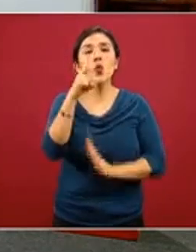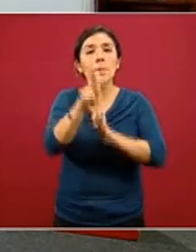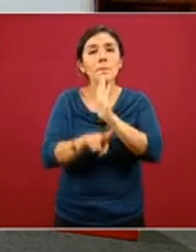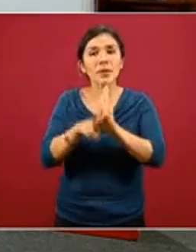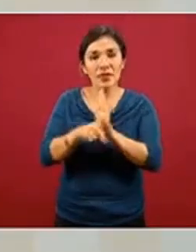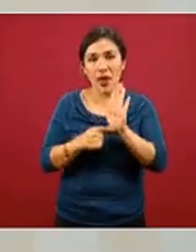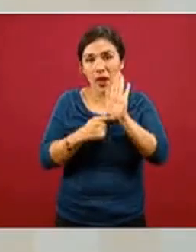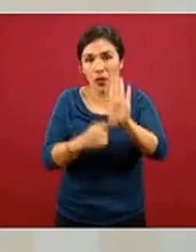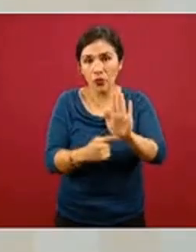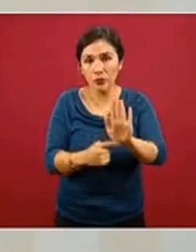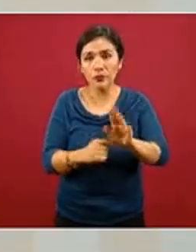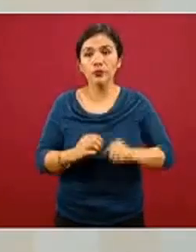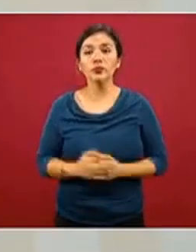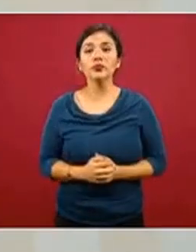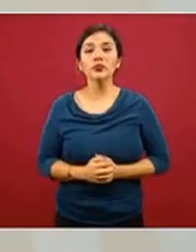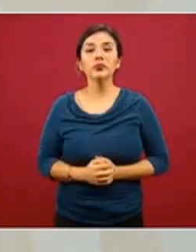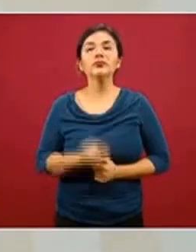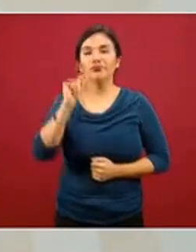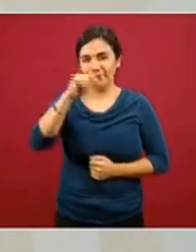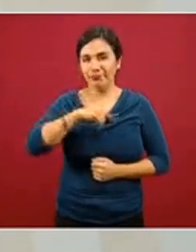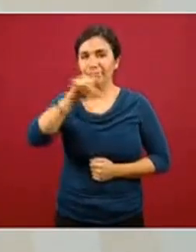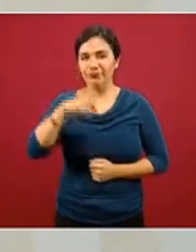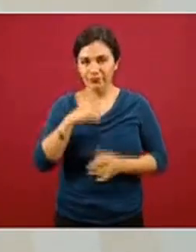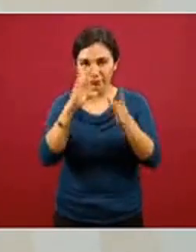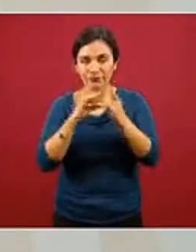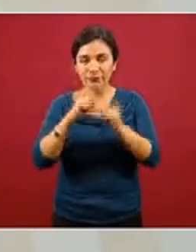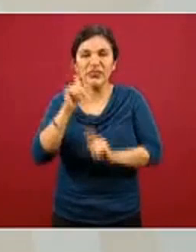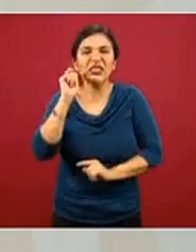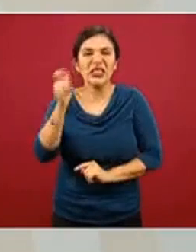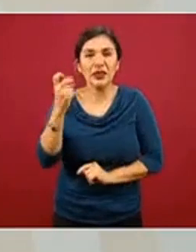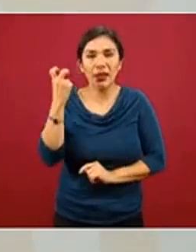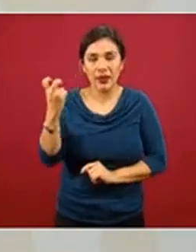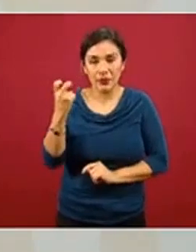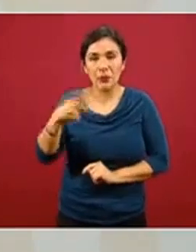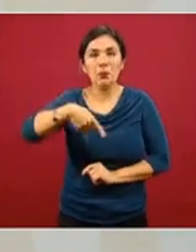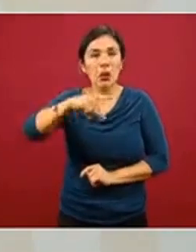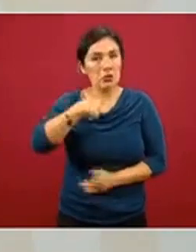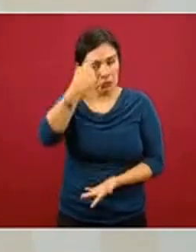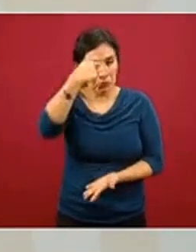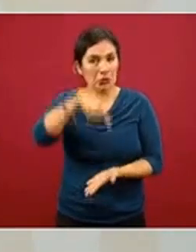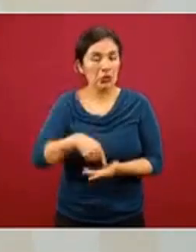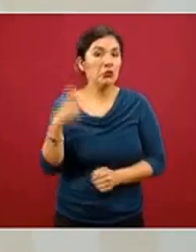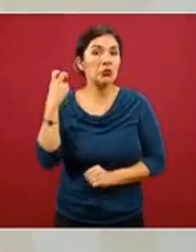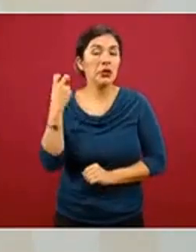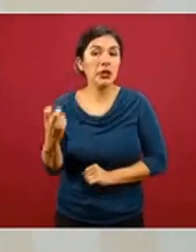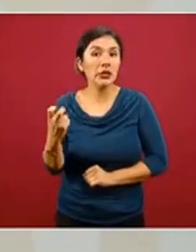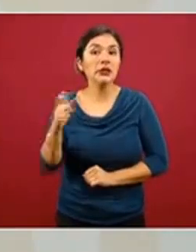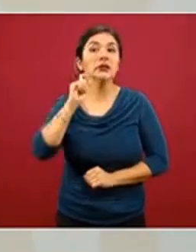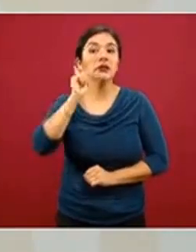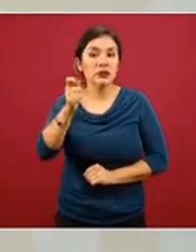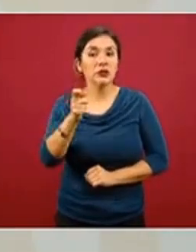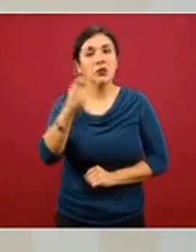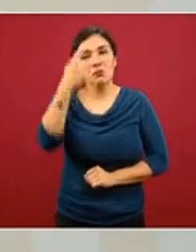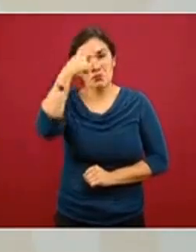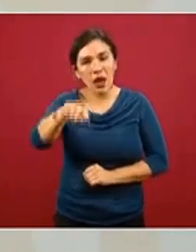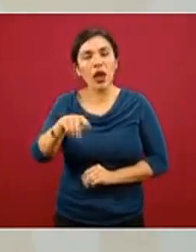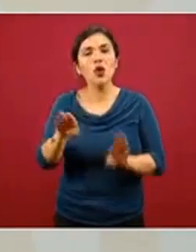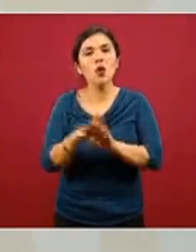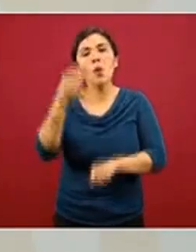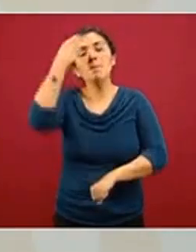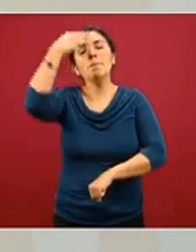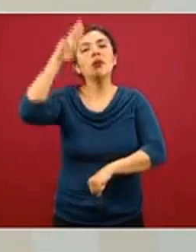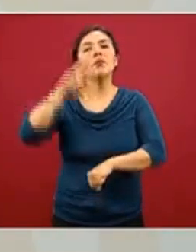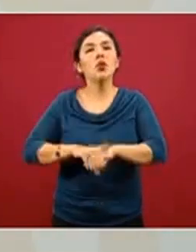¿cierto? Ahorita les explico de qué se trata el video, pero creo que es una contribución a la